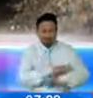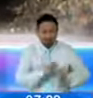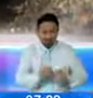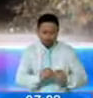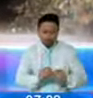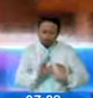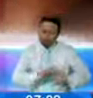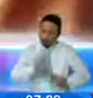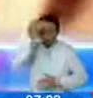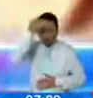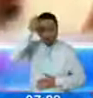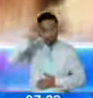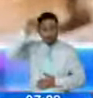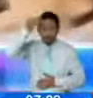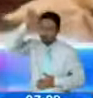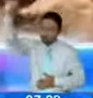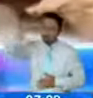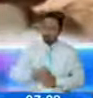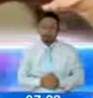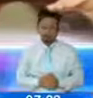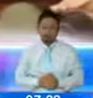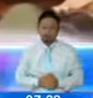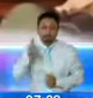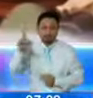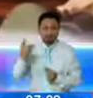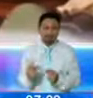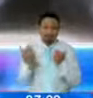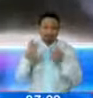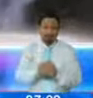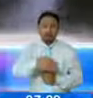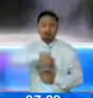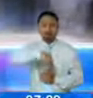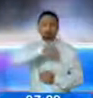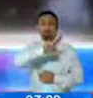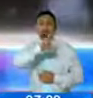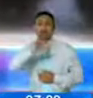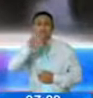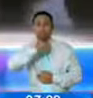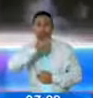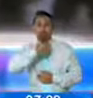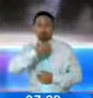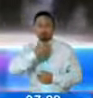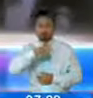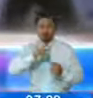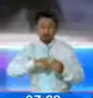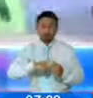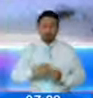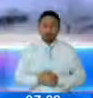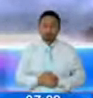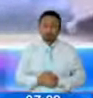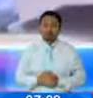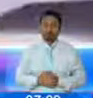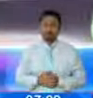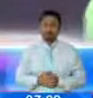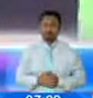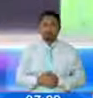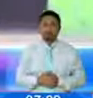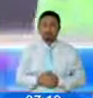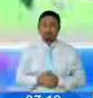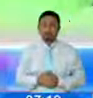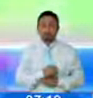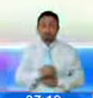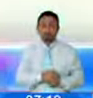dejaron a la voluntad de Dios, que actuó el miércoles 23 de agosto en Quito. Les daba puñados de